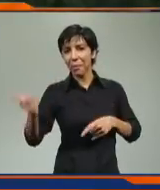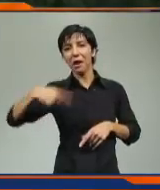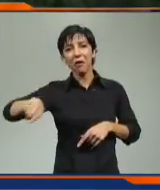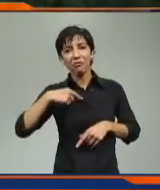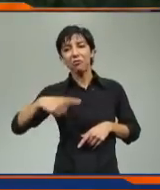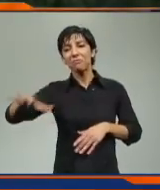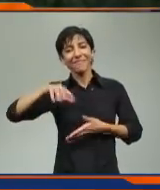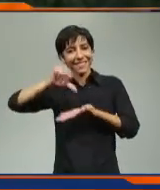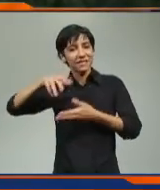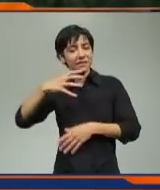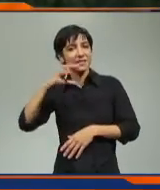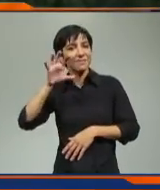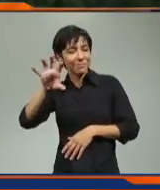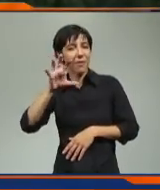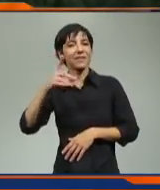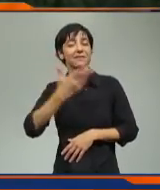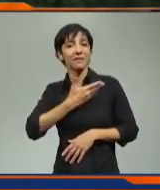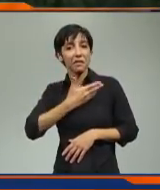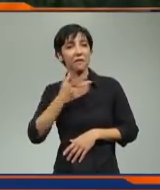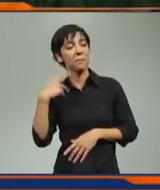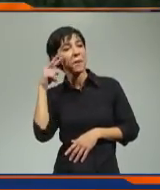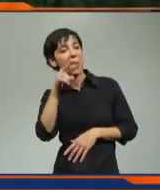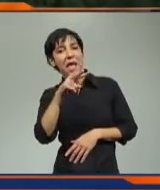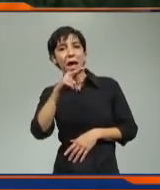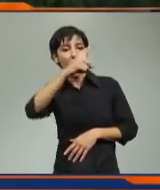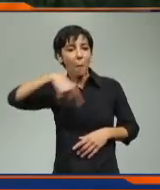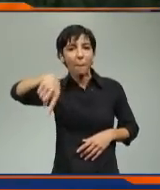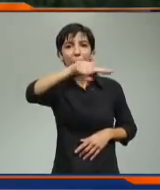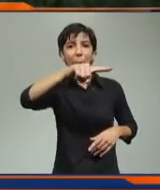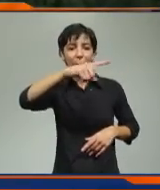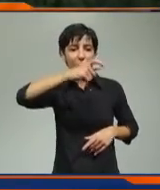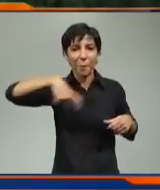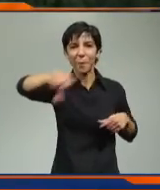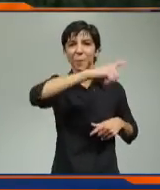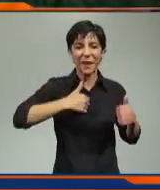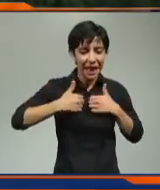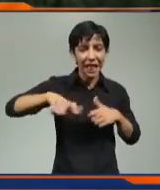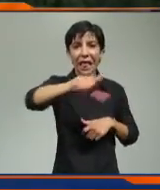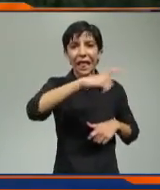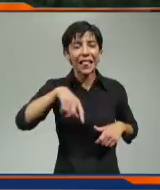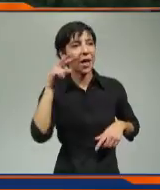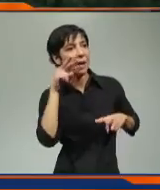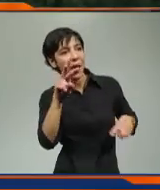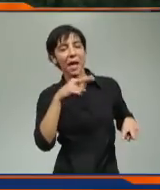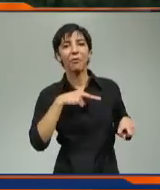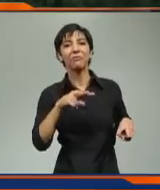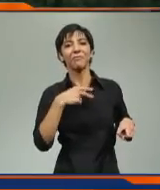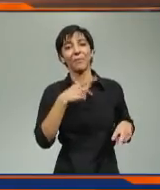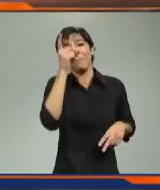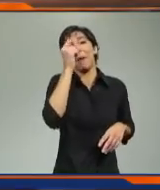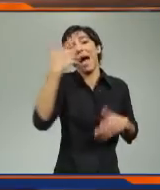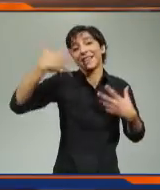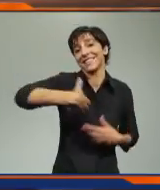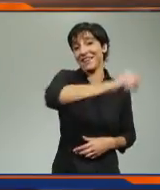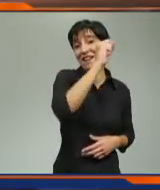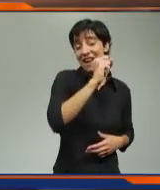la pista de atletismo, a conocer lo que era el ambiente de atletismo. Y bueno, no tenían dónde dejarnos y básicamente pasamos mucho tiempo ahí.